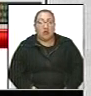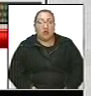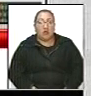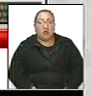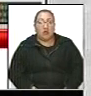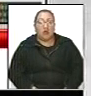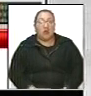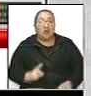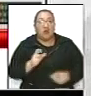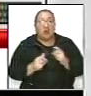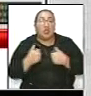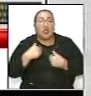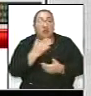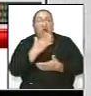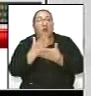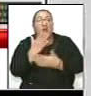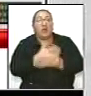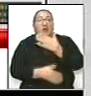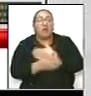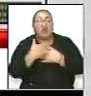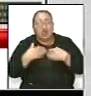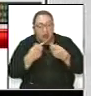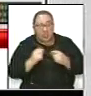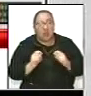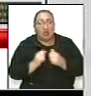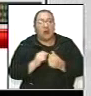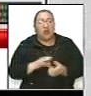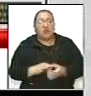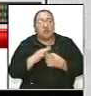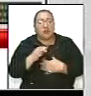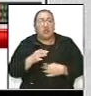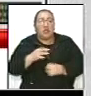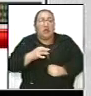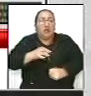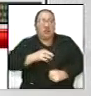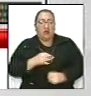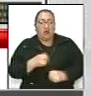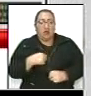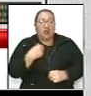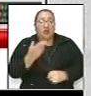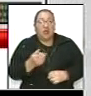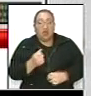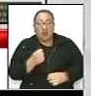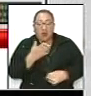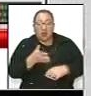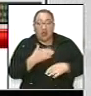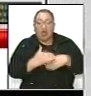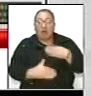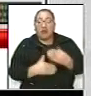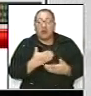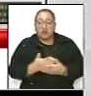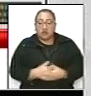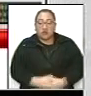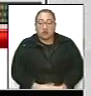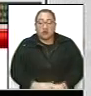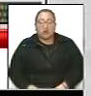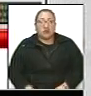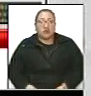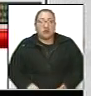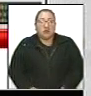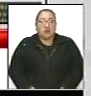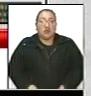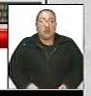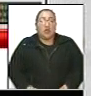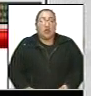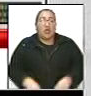de discapacidad sean tratados con la especialidad que corresponde e ir avanzando, no solamente a nivel